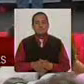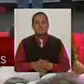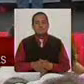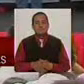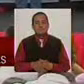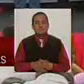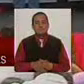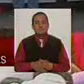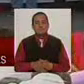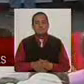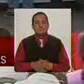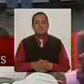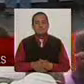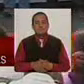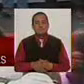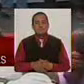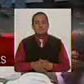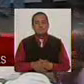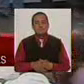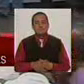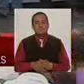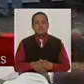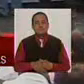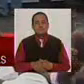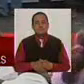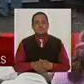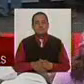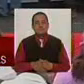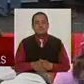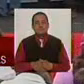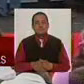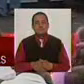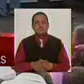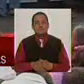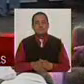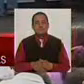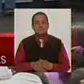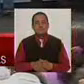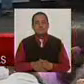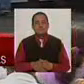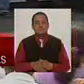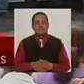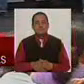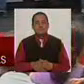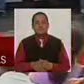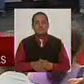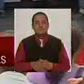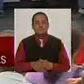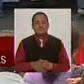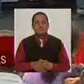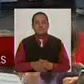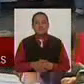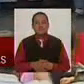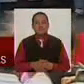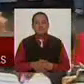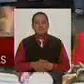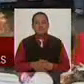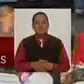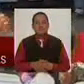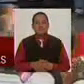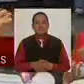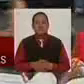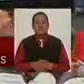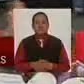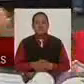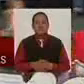Departamento Amazonas Nani, Creación Atatitabe, Nunu Sakam, síganme a Sahuena Batibi, Huena Batibi